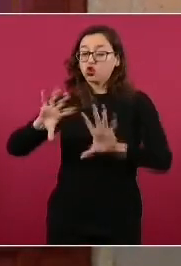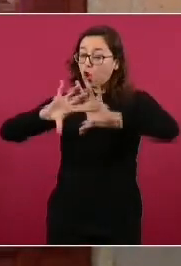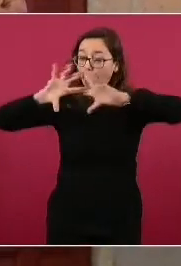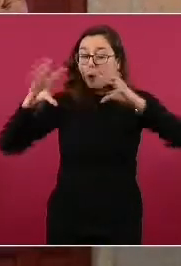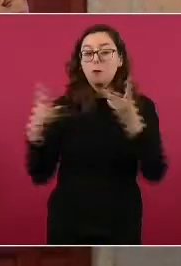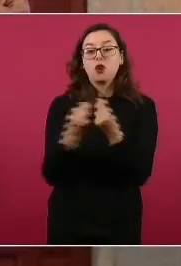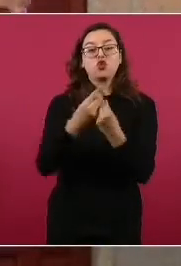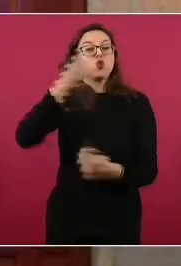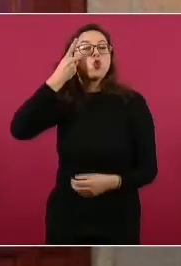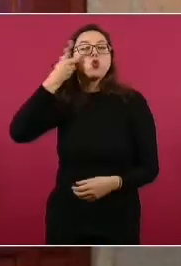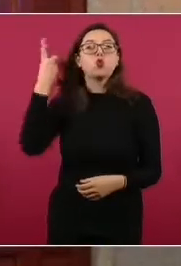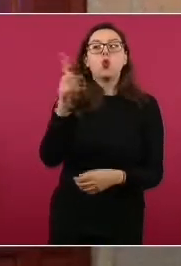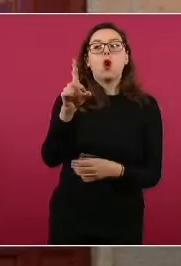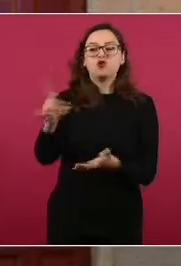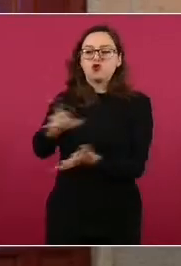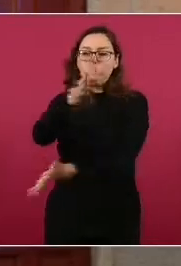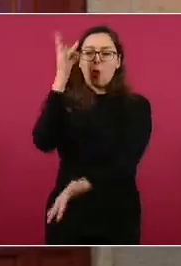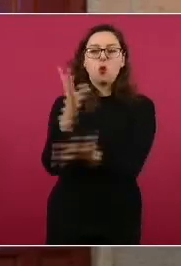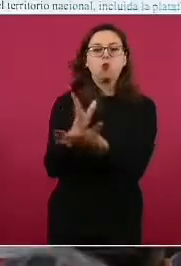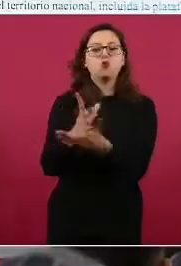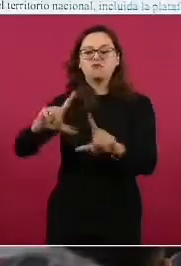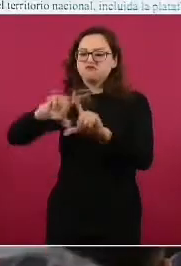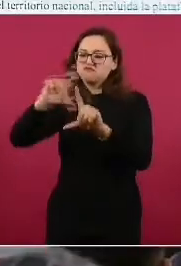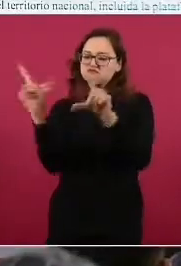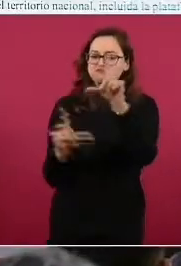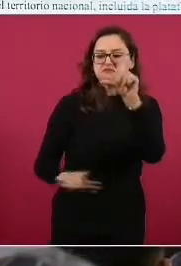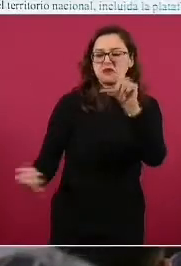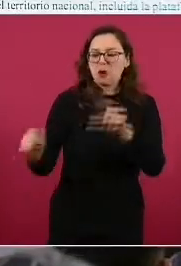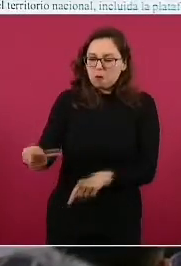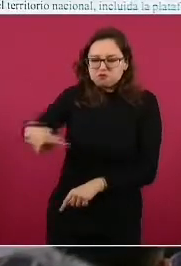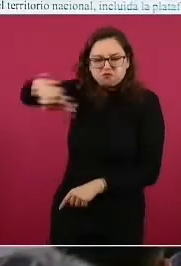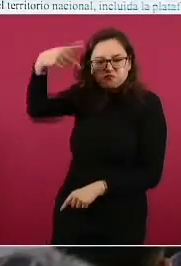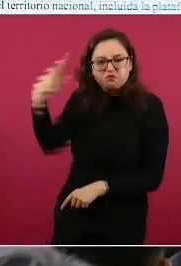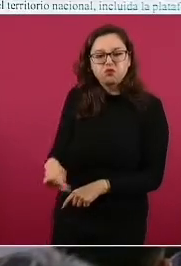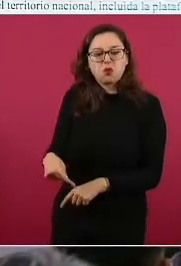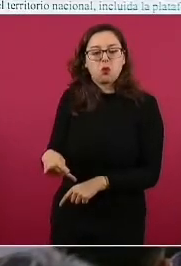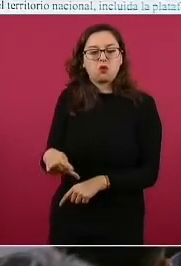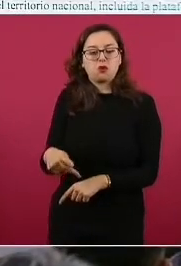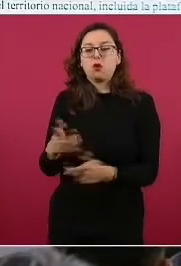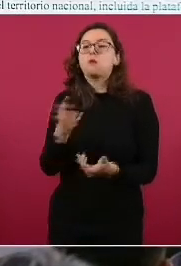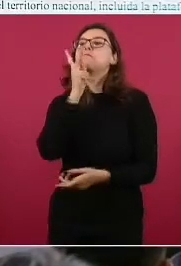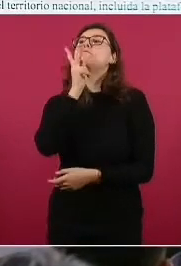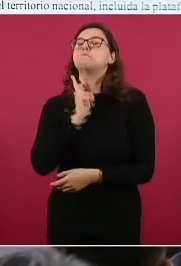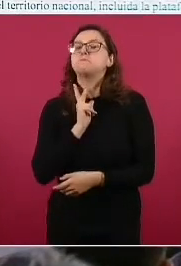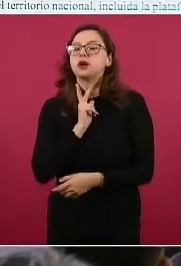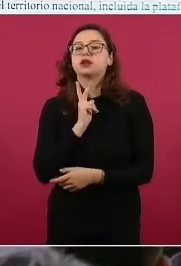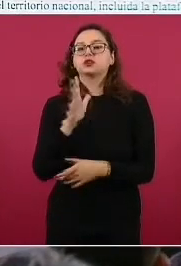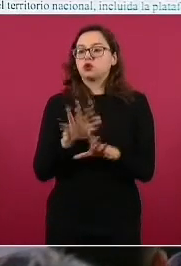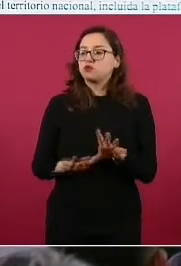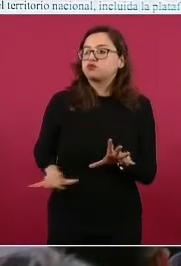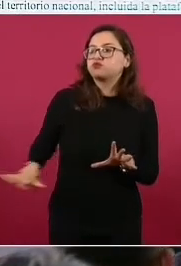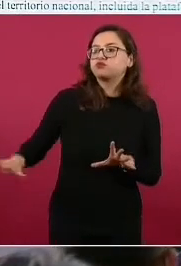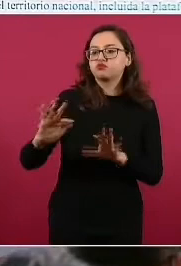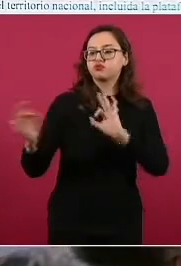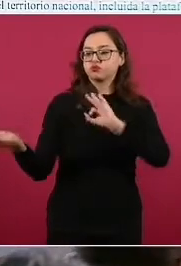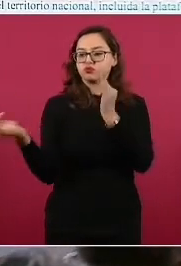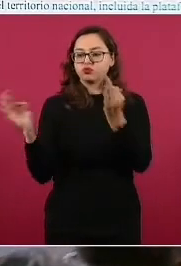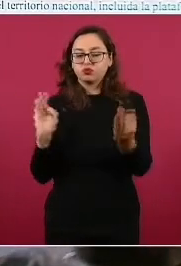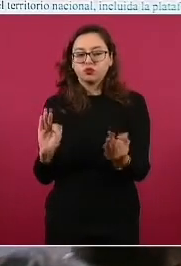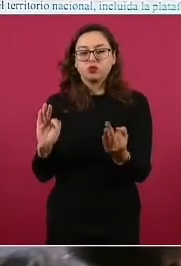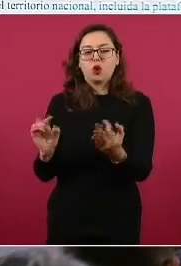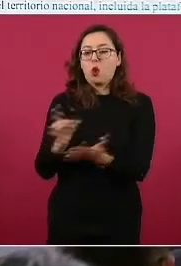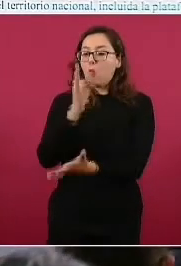hidrocarburos en el subsuelo del territorio nacional, incluida la plataforma continental y la zona económica